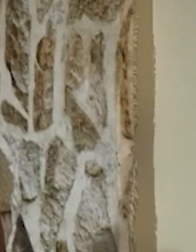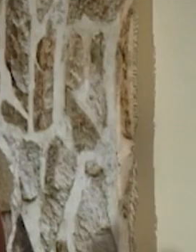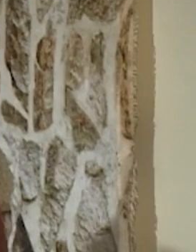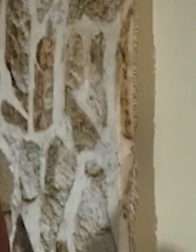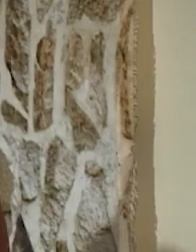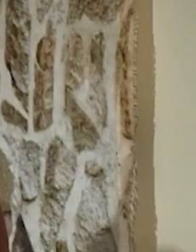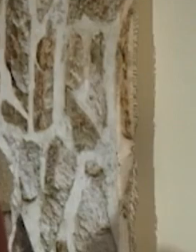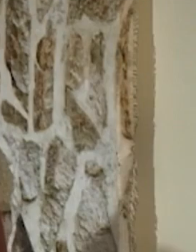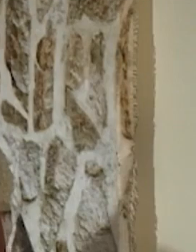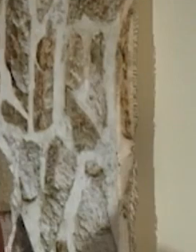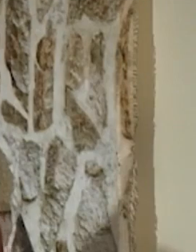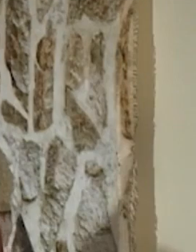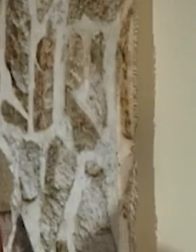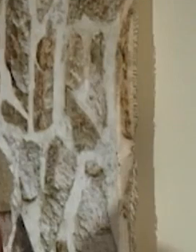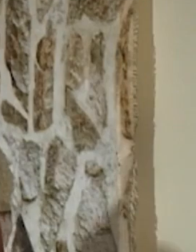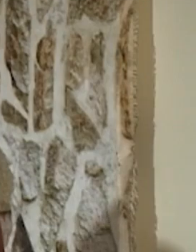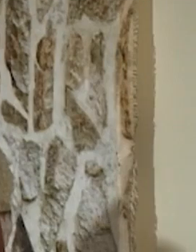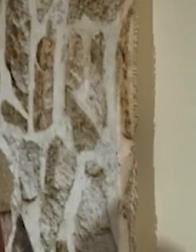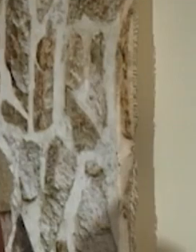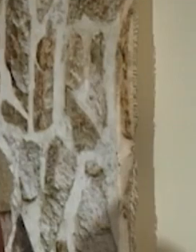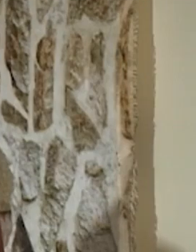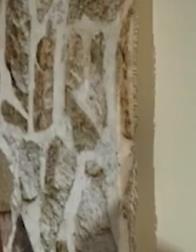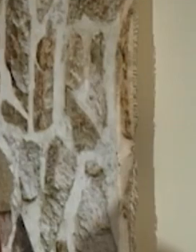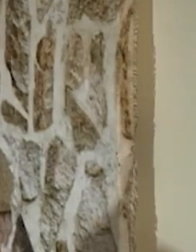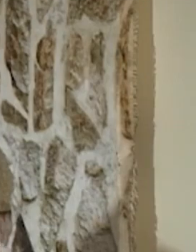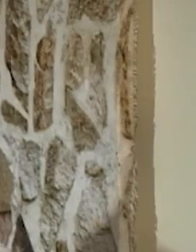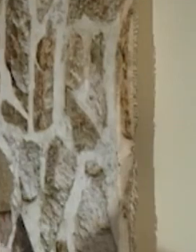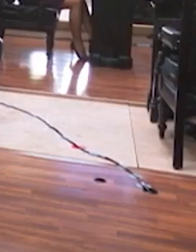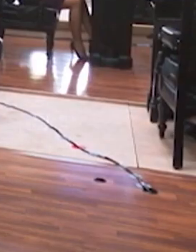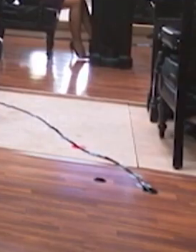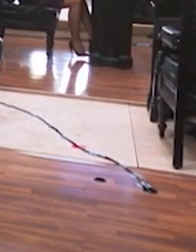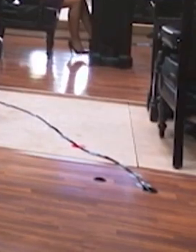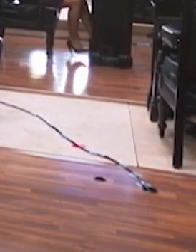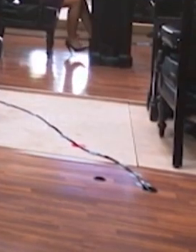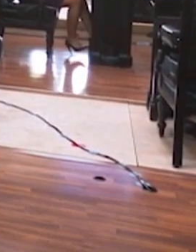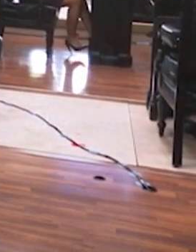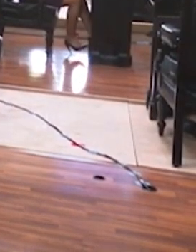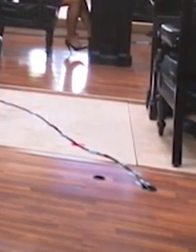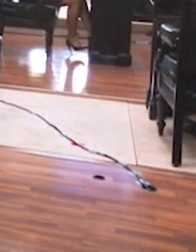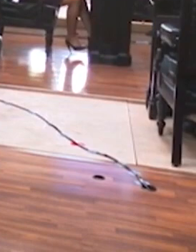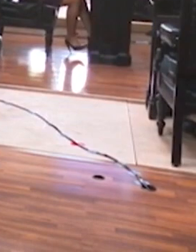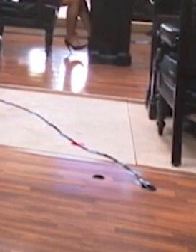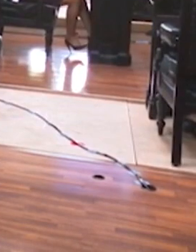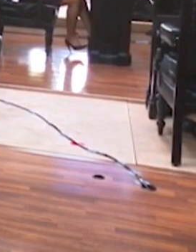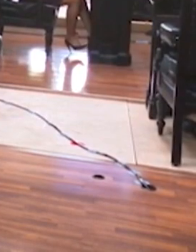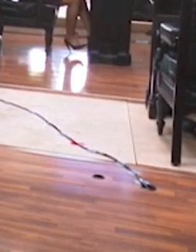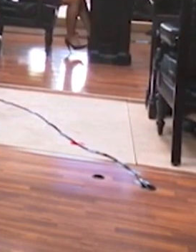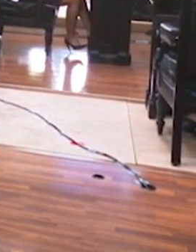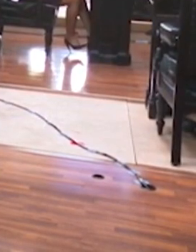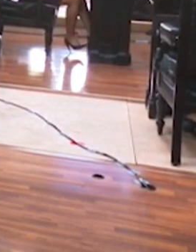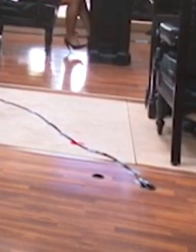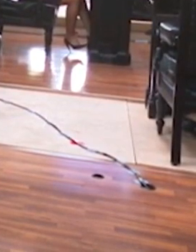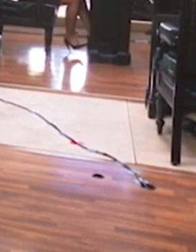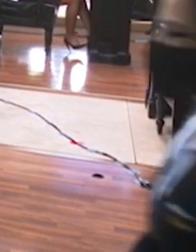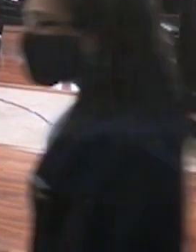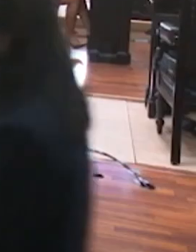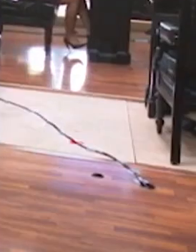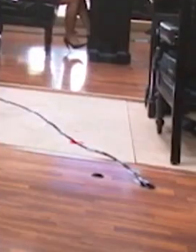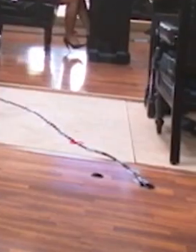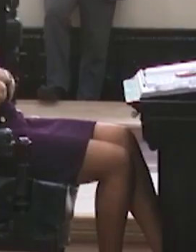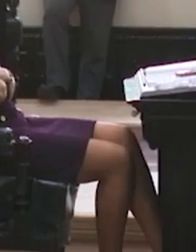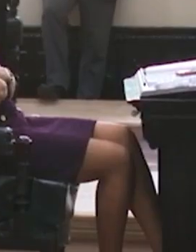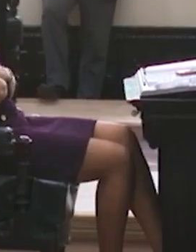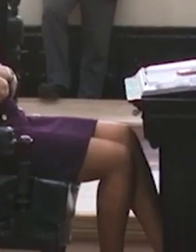serán discutidos. Veamos la información que hemos preparado para ustedes. Un total de 27 proyectos serán discutidos por el